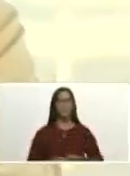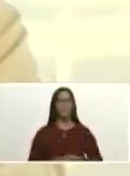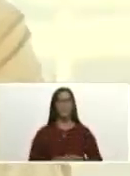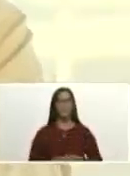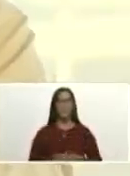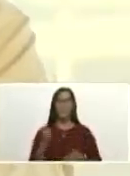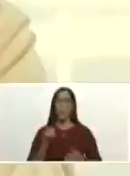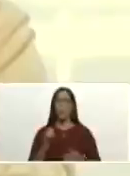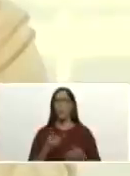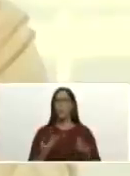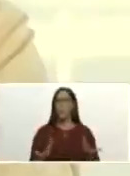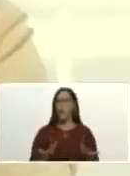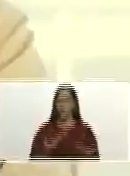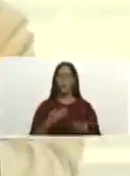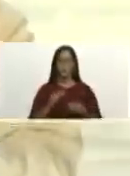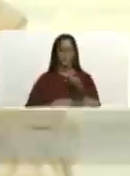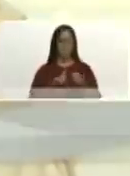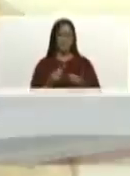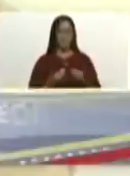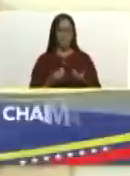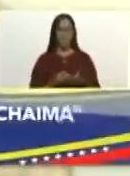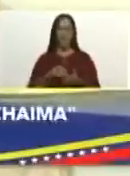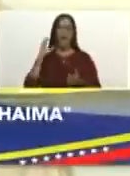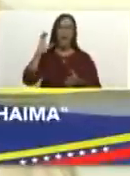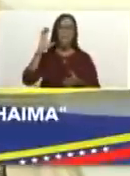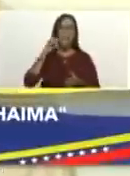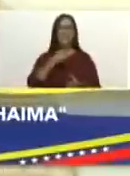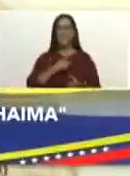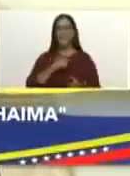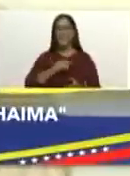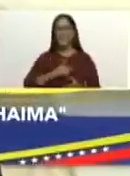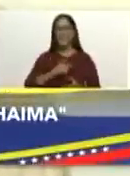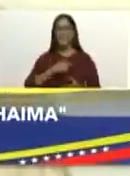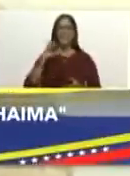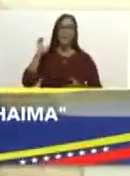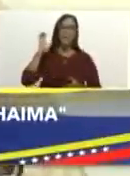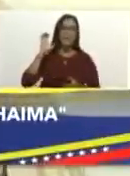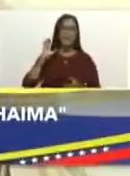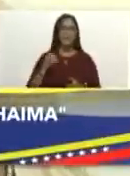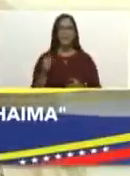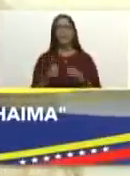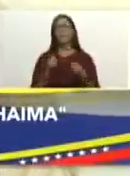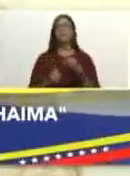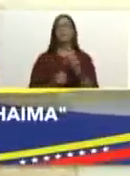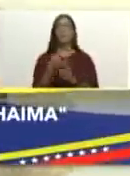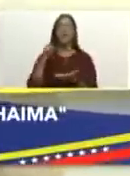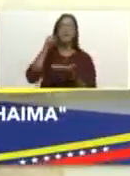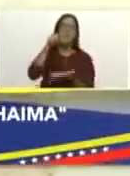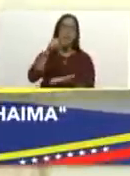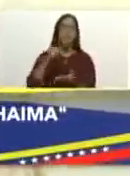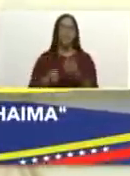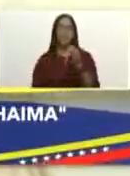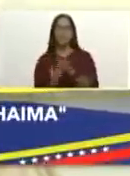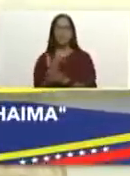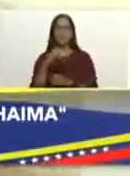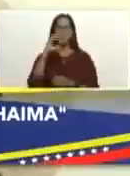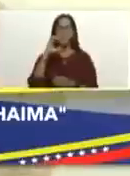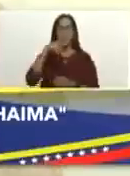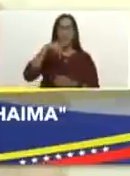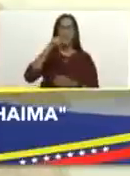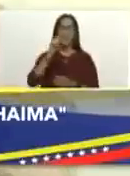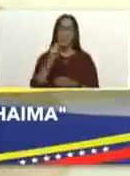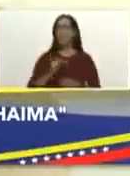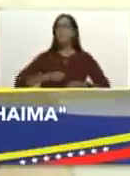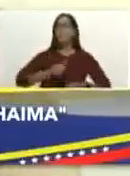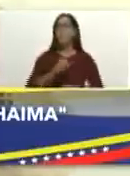como cuando creamos la plataforma Patria, el carnet de la patria, como cuando creamos el CLAP, cuando creamos los CPT, y